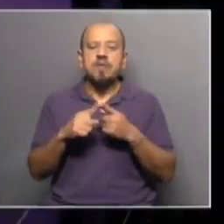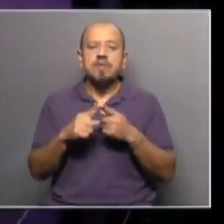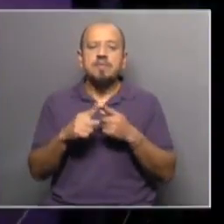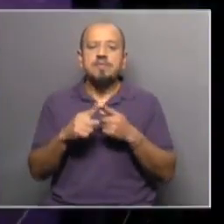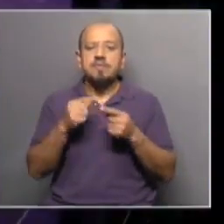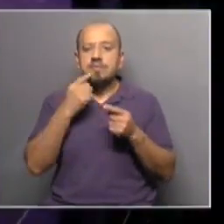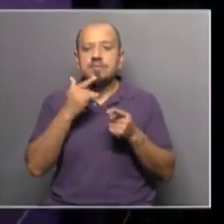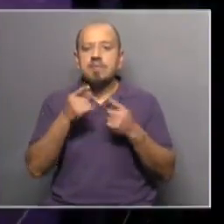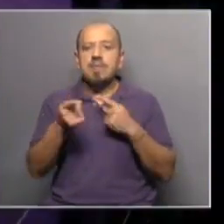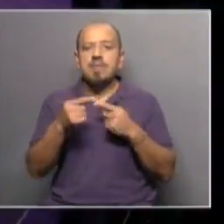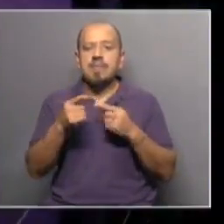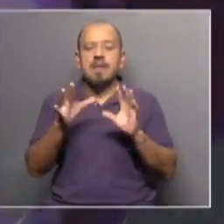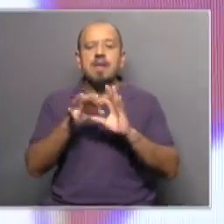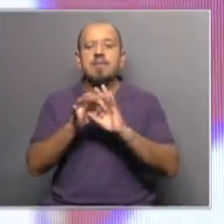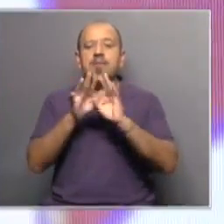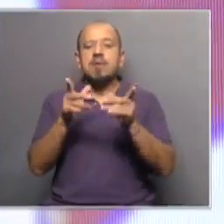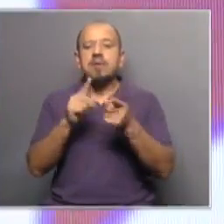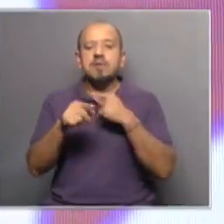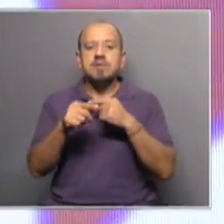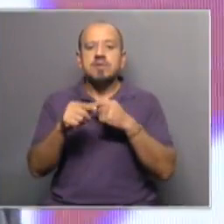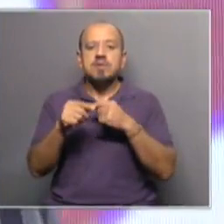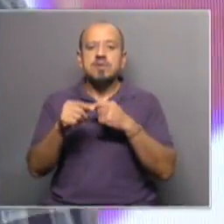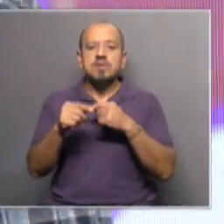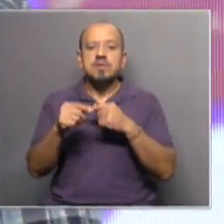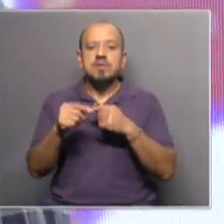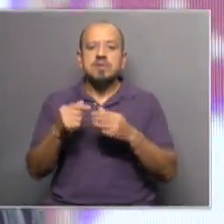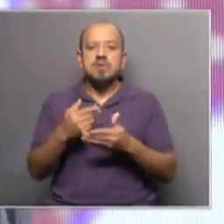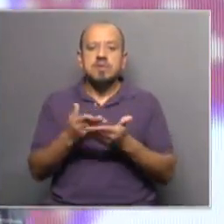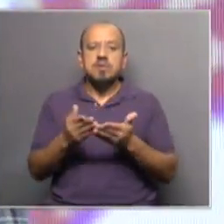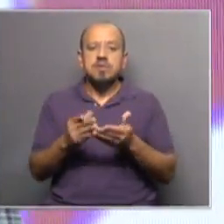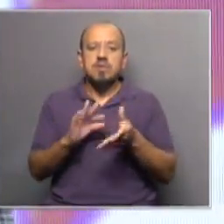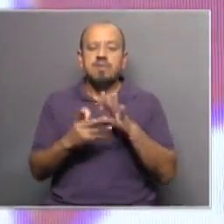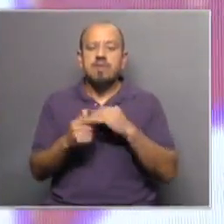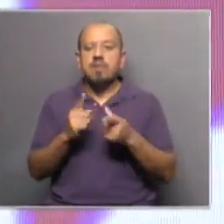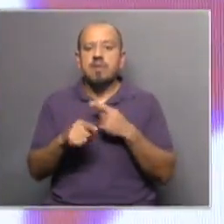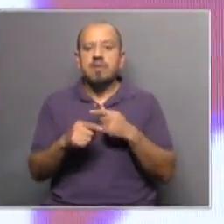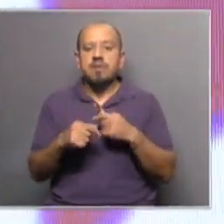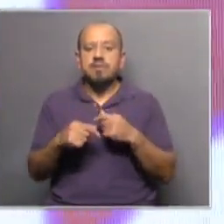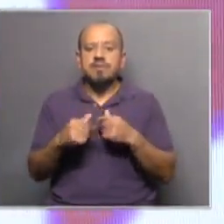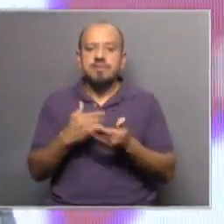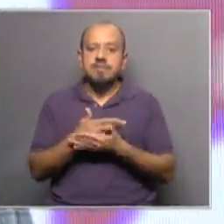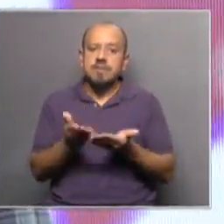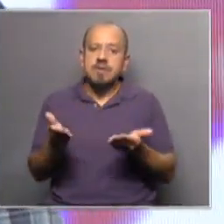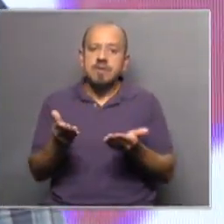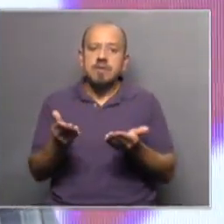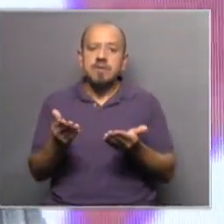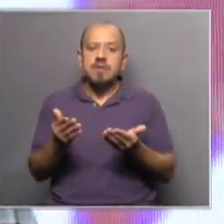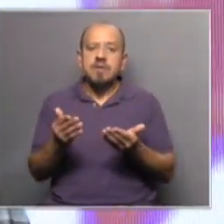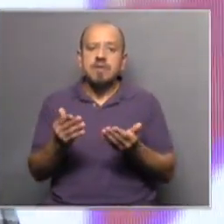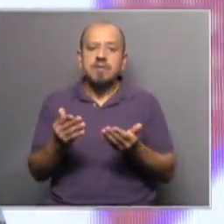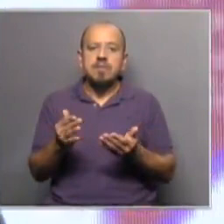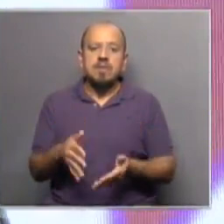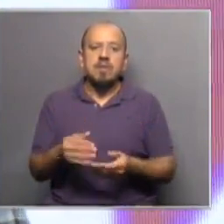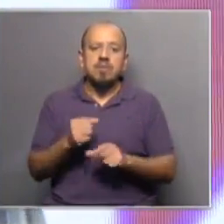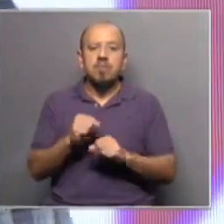bueno, implementar la democracia corintiana como modelo de manejo dentro del plantel, de toma de decisiones para